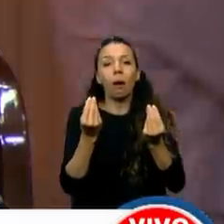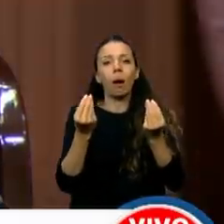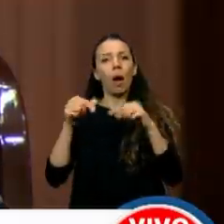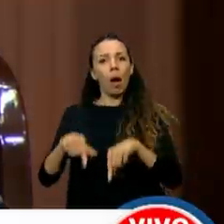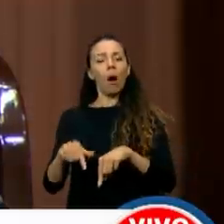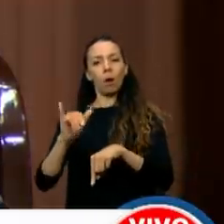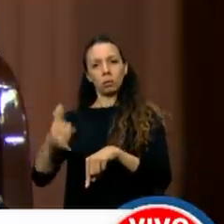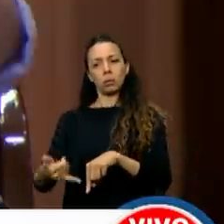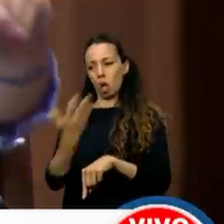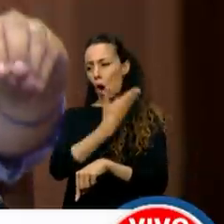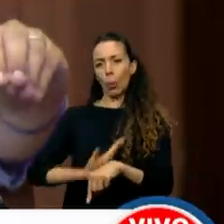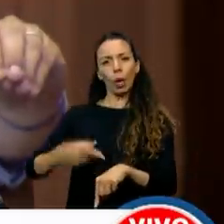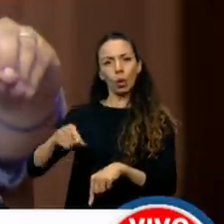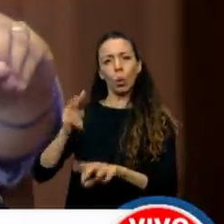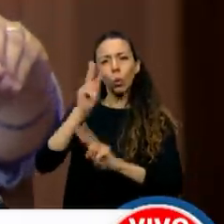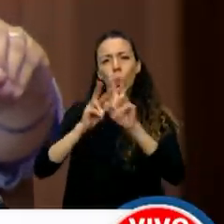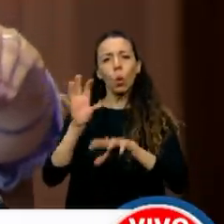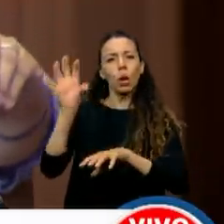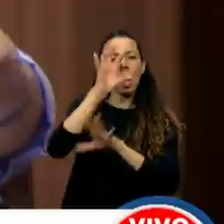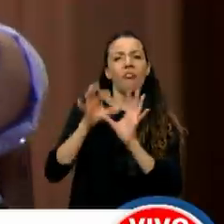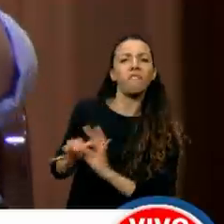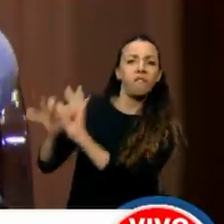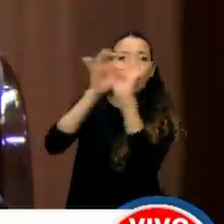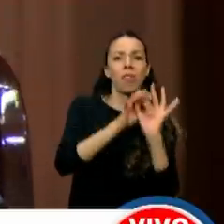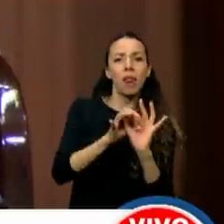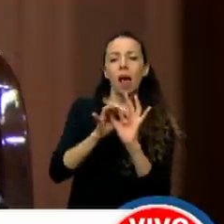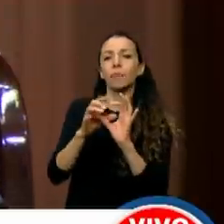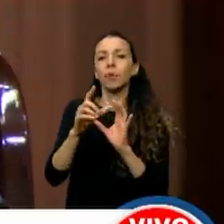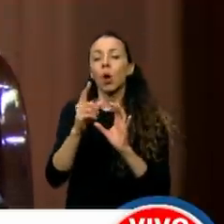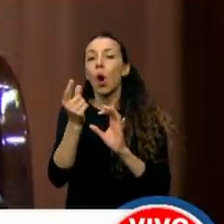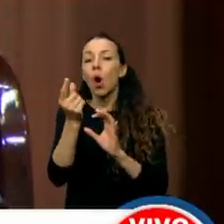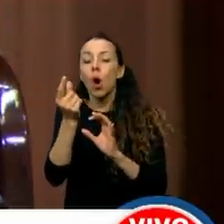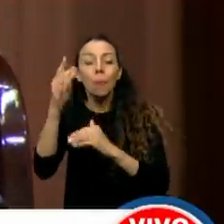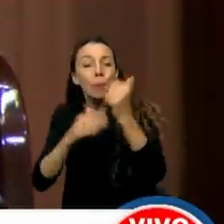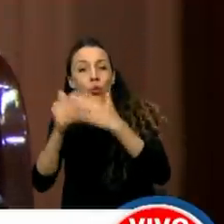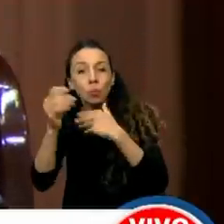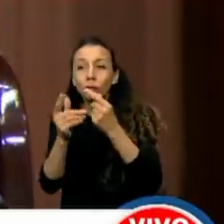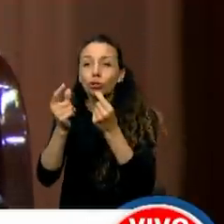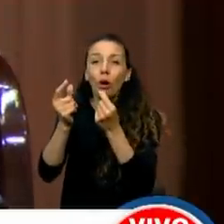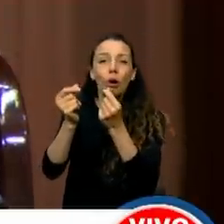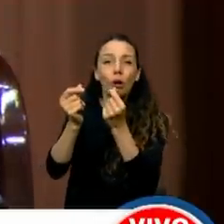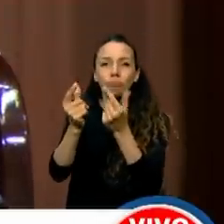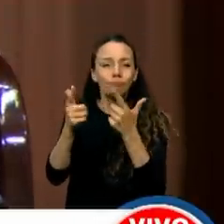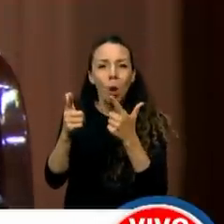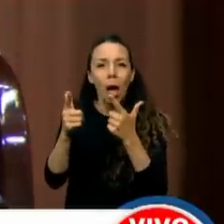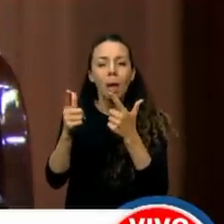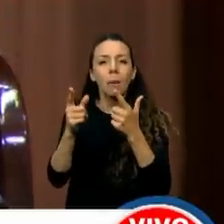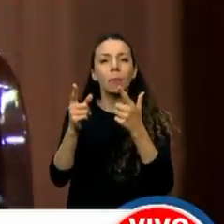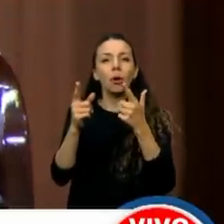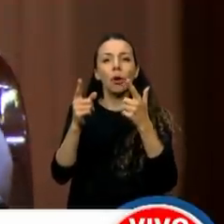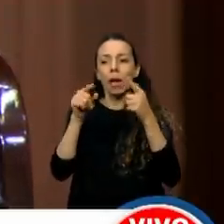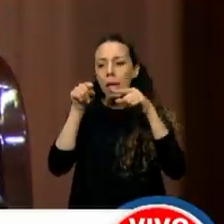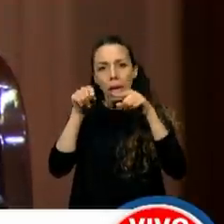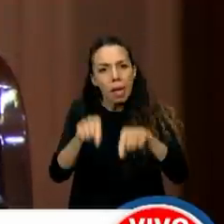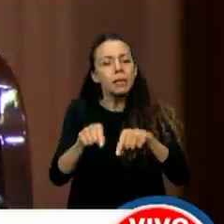federal que a veces cuando no hay una obra presupuestada pero está la gestión necesaria para poder hacerla esa obra resulta y se